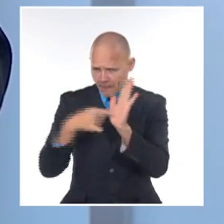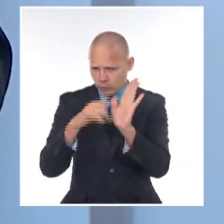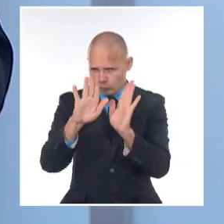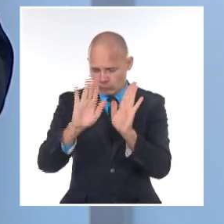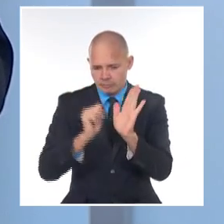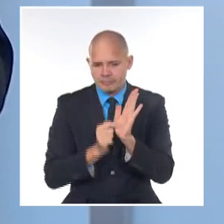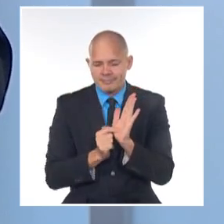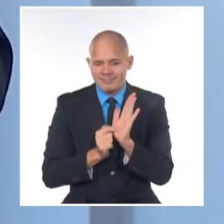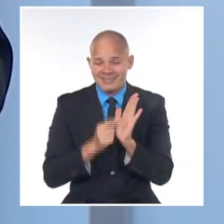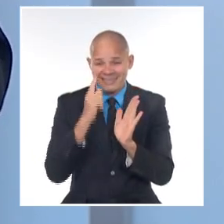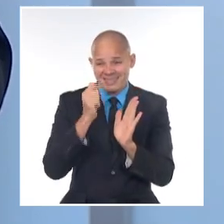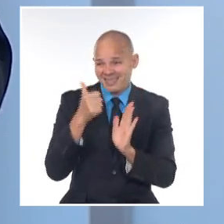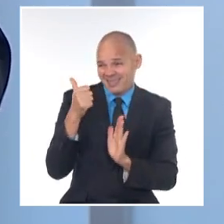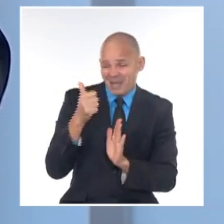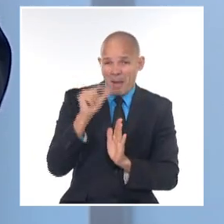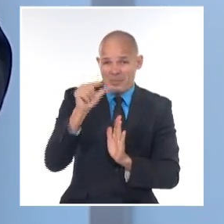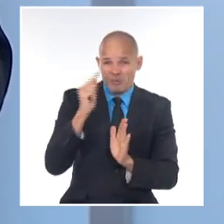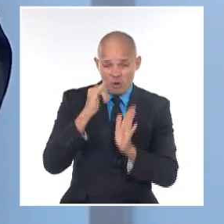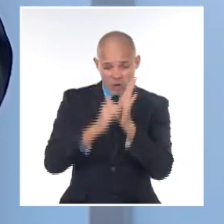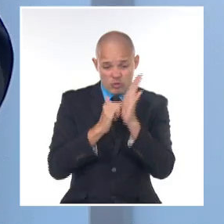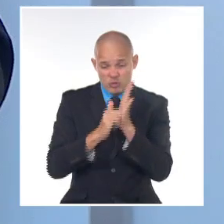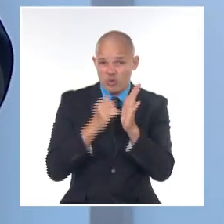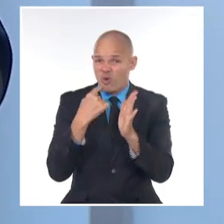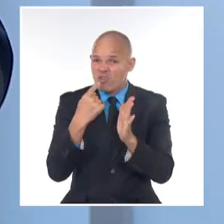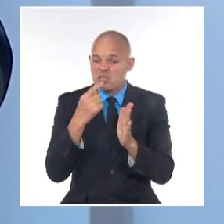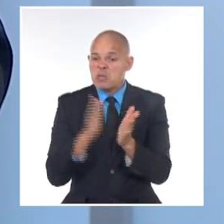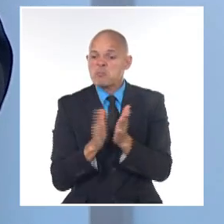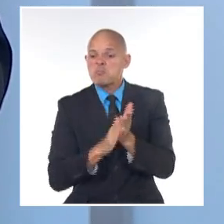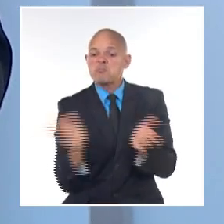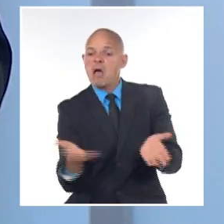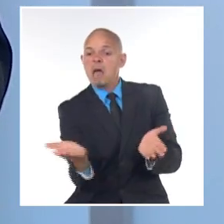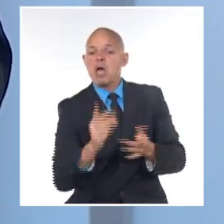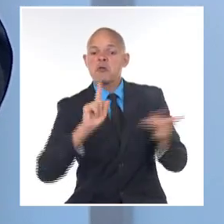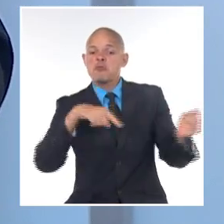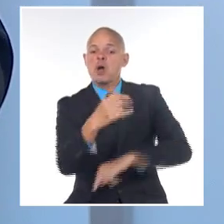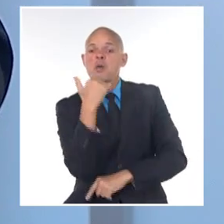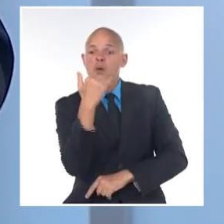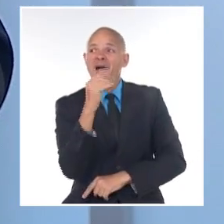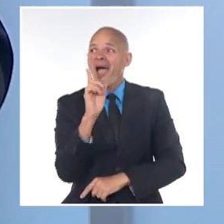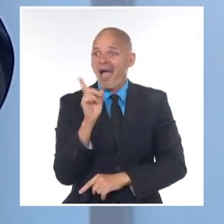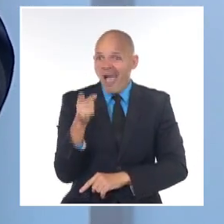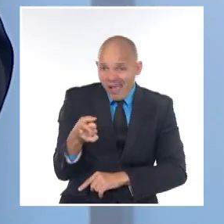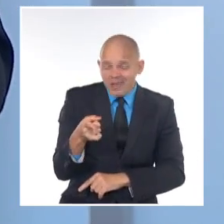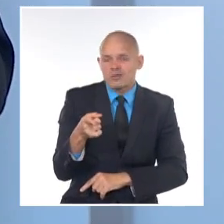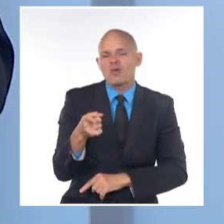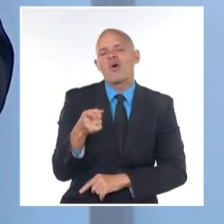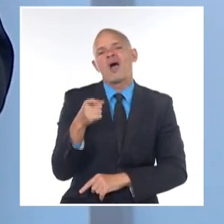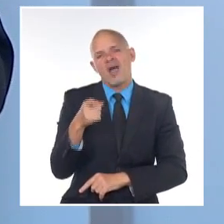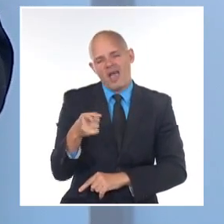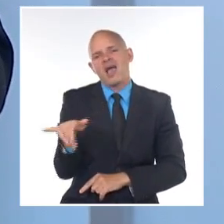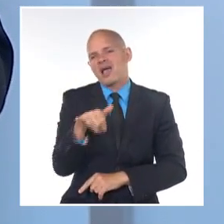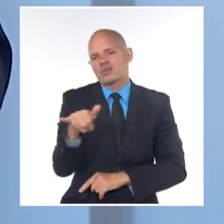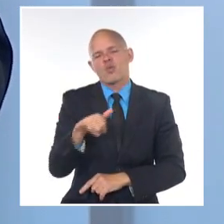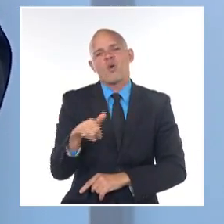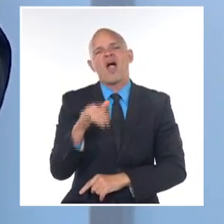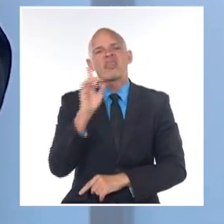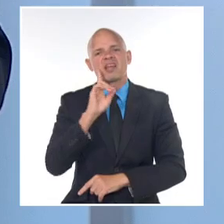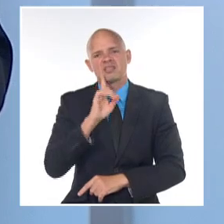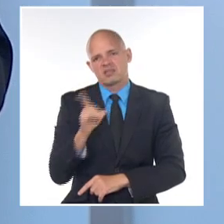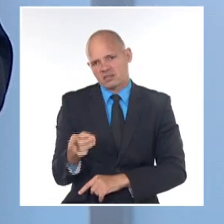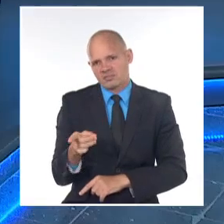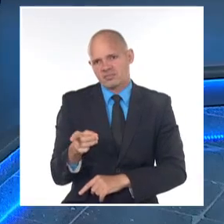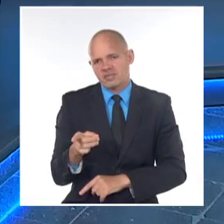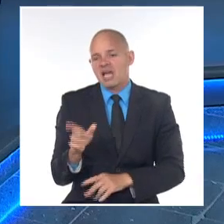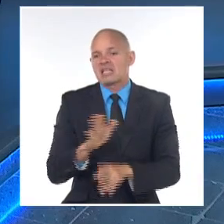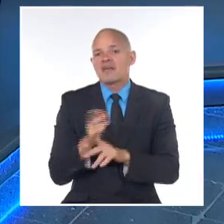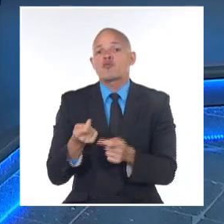Lo que están haciendo estos youtubers con los llamados es un delito. Están incurriendo en el delito de instigación a delinquir. Instigación, A delinquir. que lo